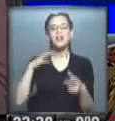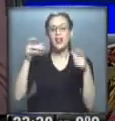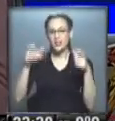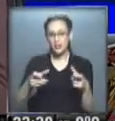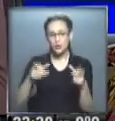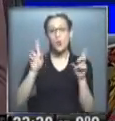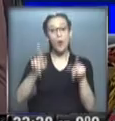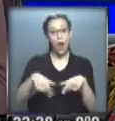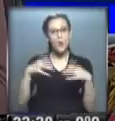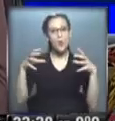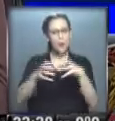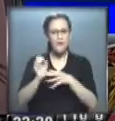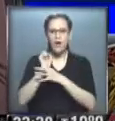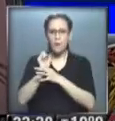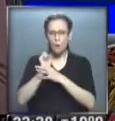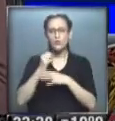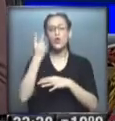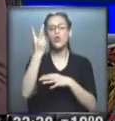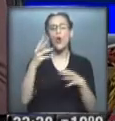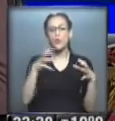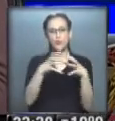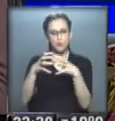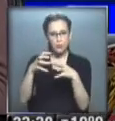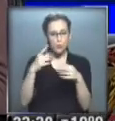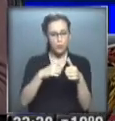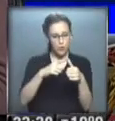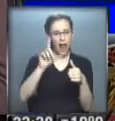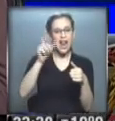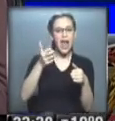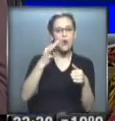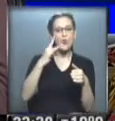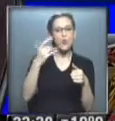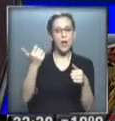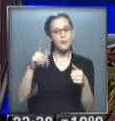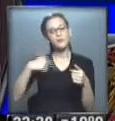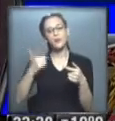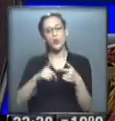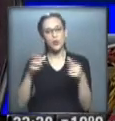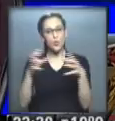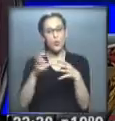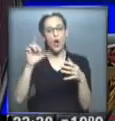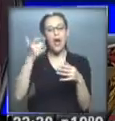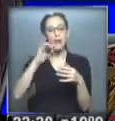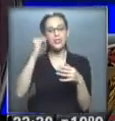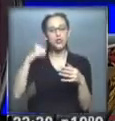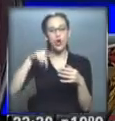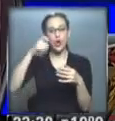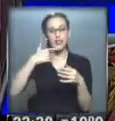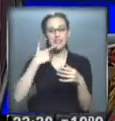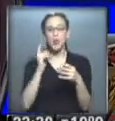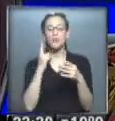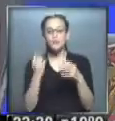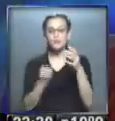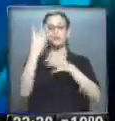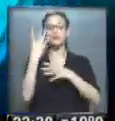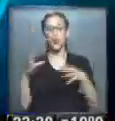la banda de dos grandes bandas que vinieron de la provincia de Santa Fe, una es La Cruda, otra Cabezones. Conocí a Mambo Negro aquí en Visión 7